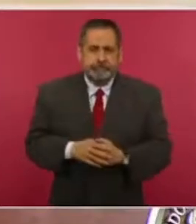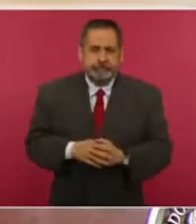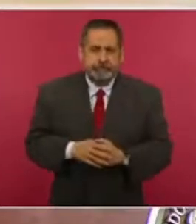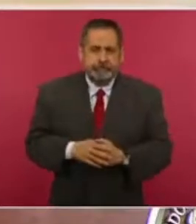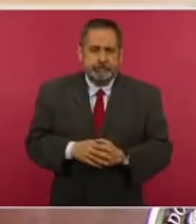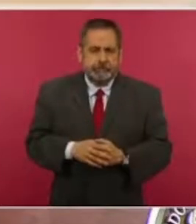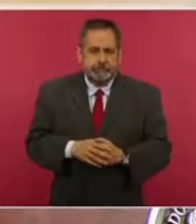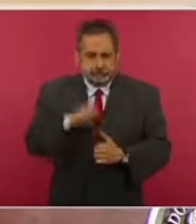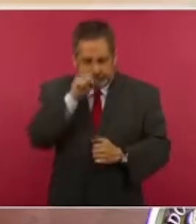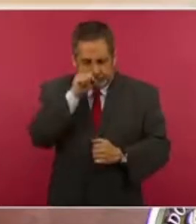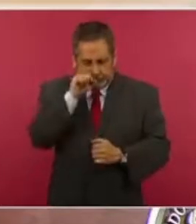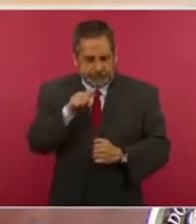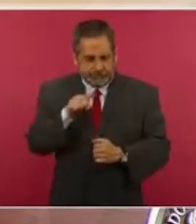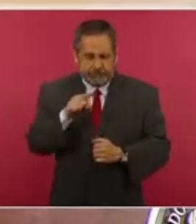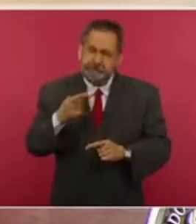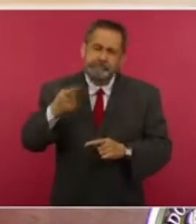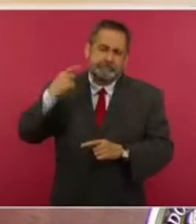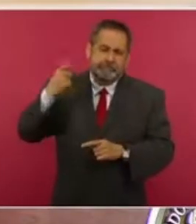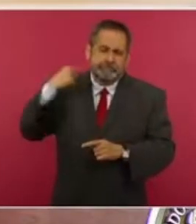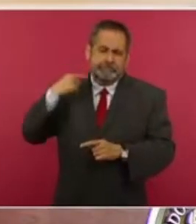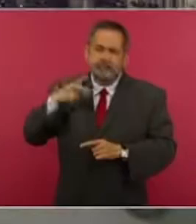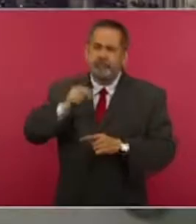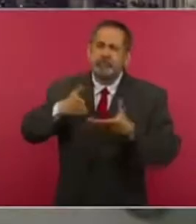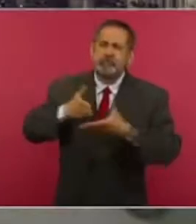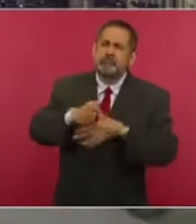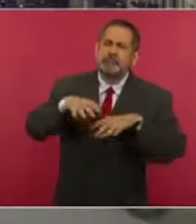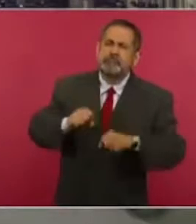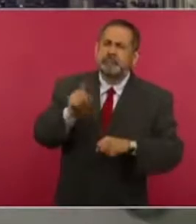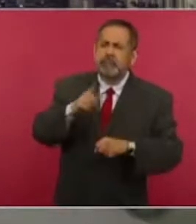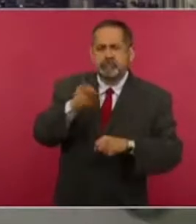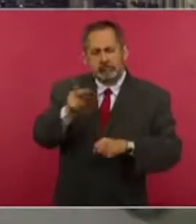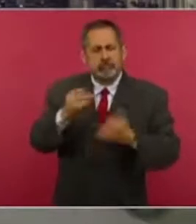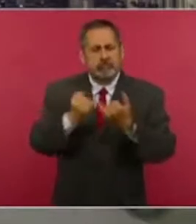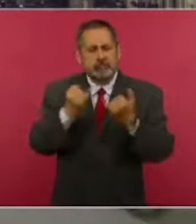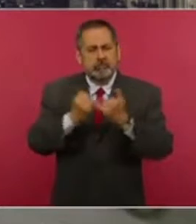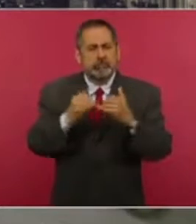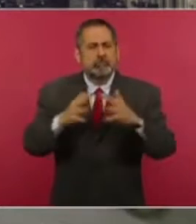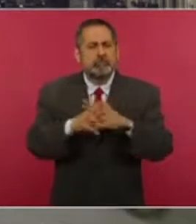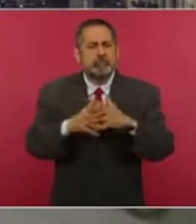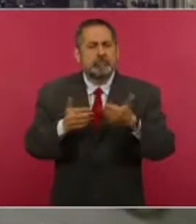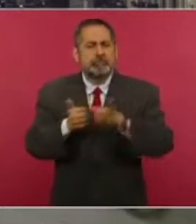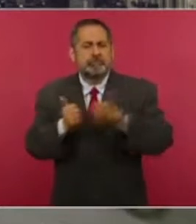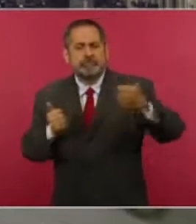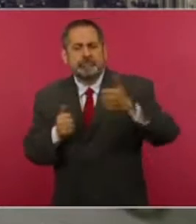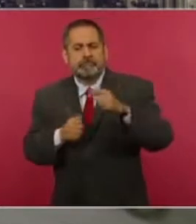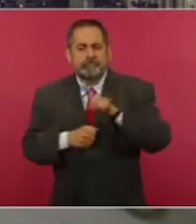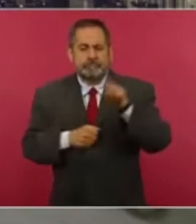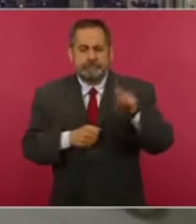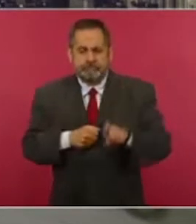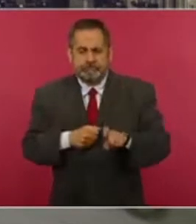Bueno, antes, aunque no fue propiamente una invasión, fue la separación de Texas